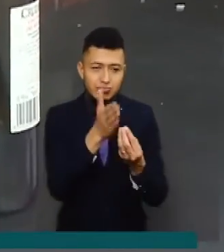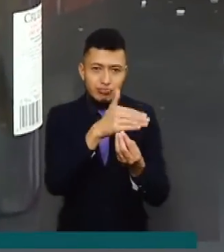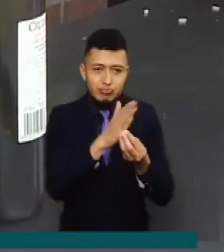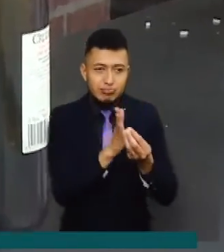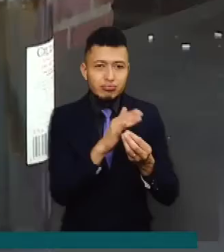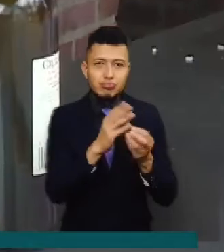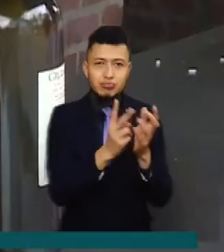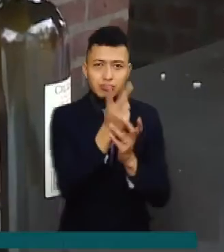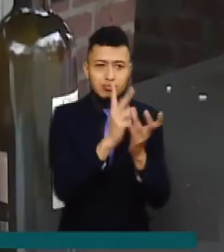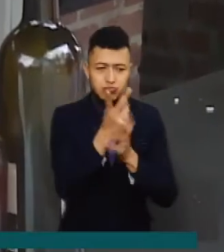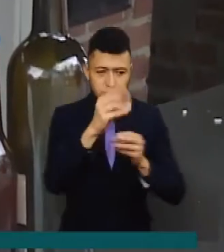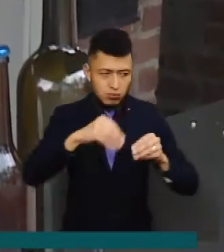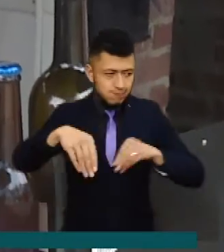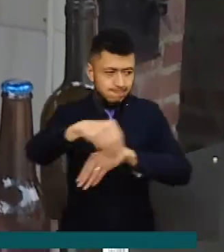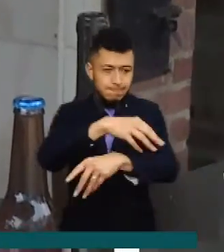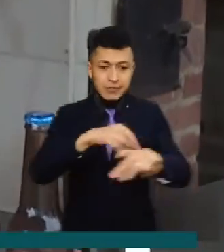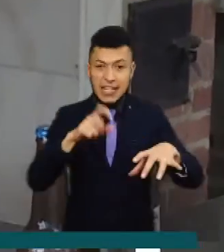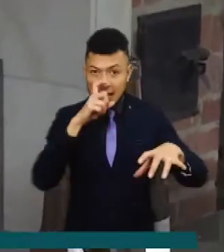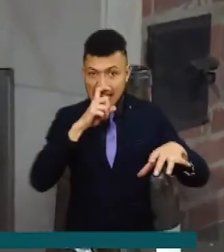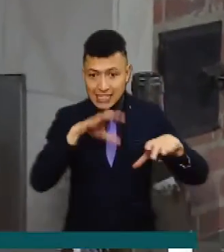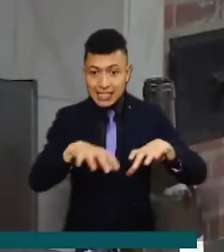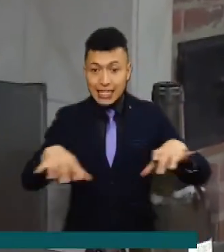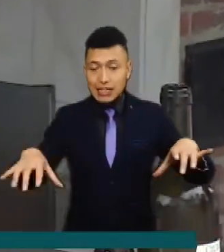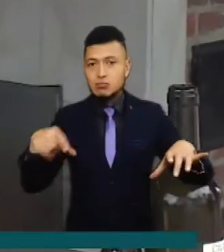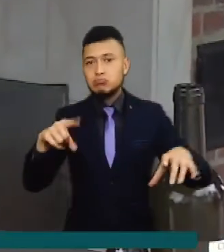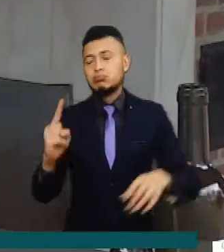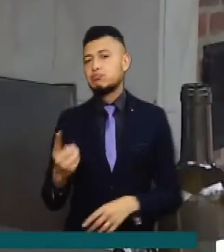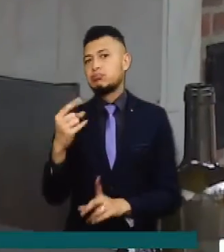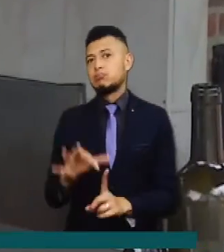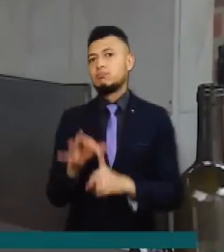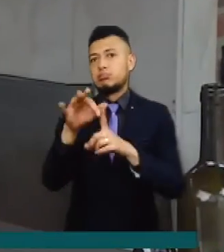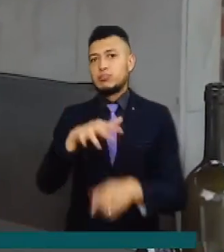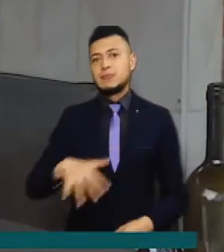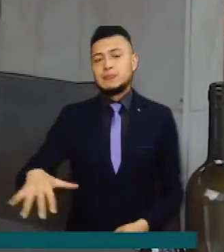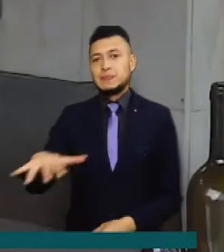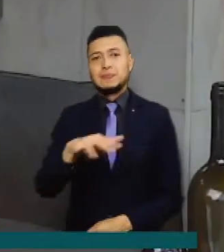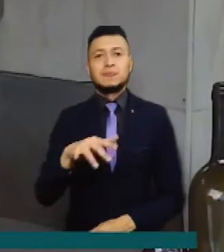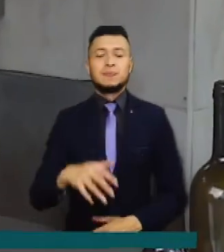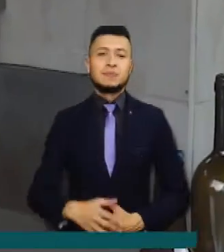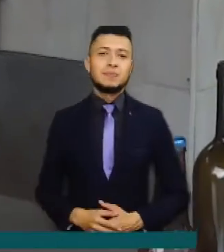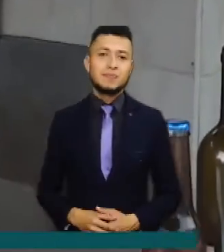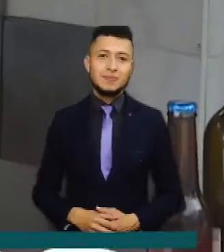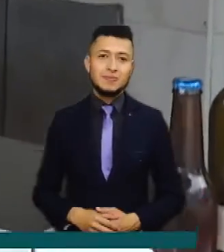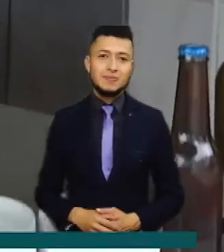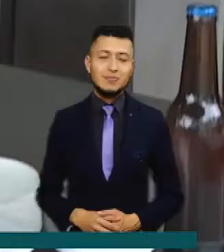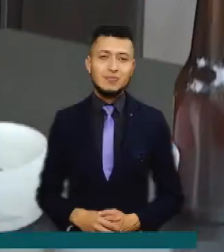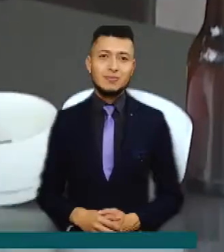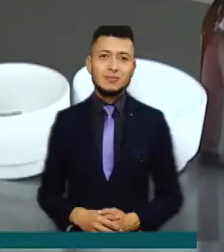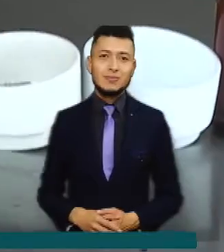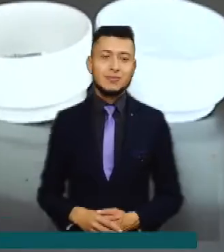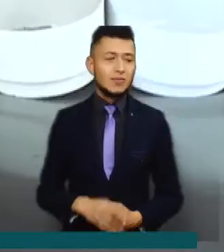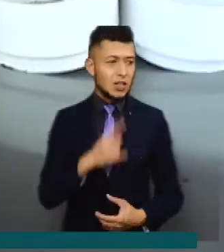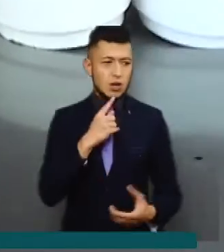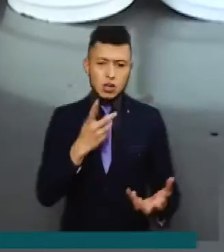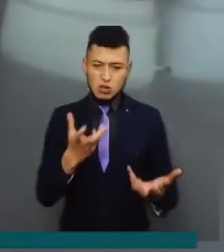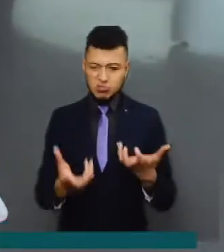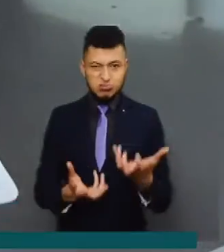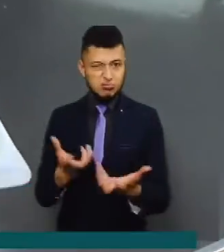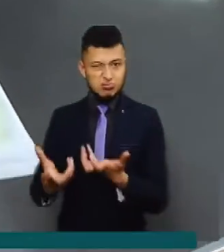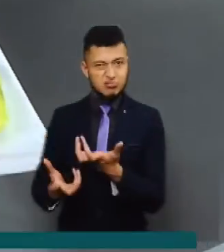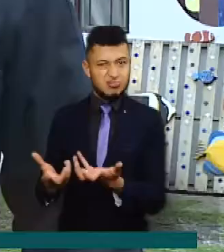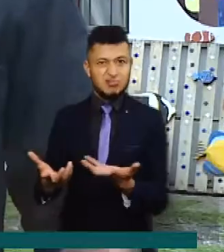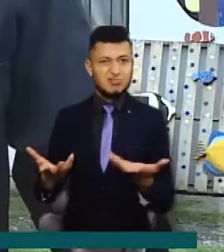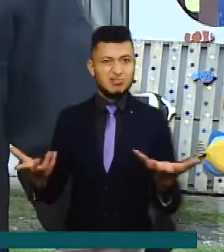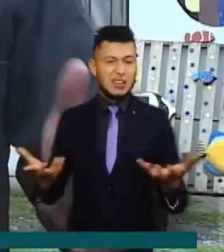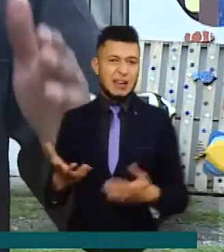marina y finas hierbas son los ingredientes que hacen que el sabor del cochinillo sea único en esta parte del país nuestro